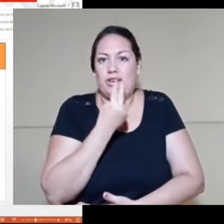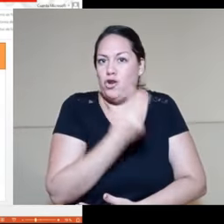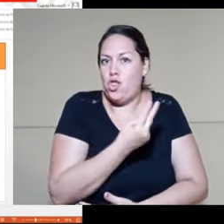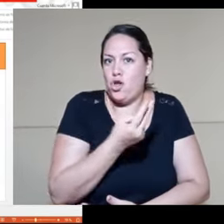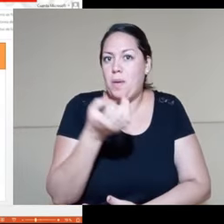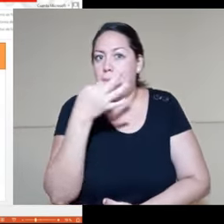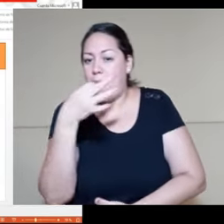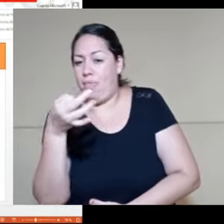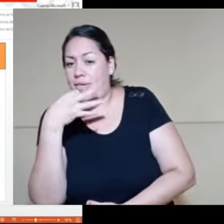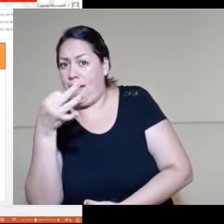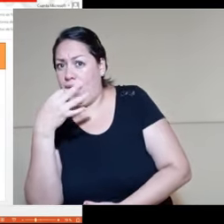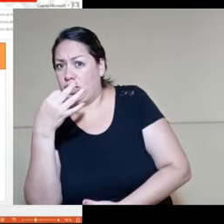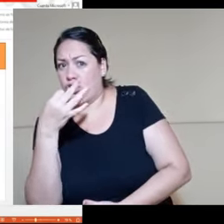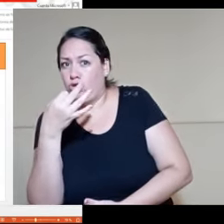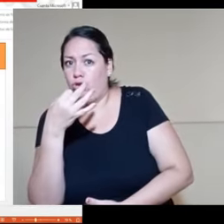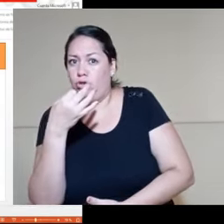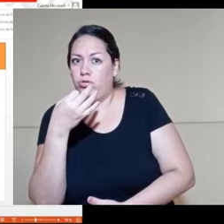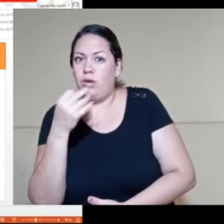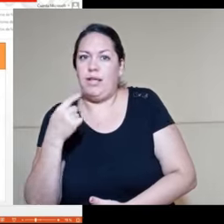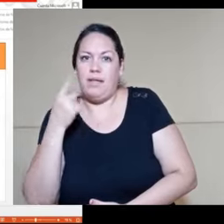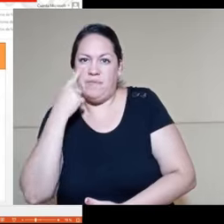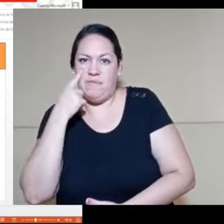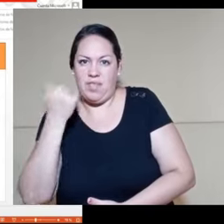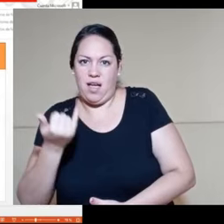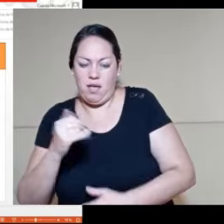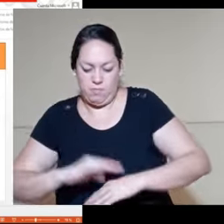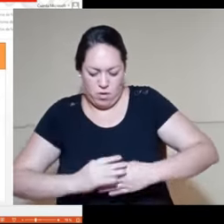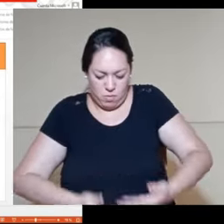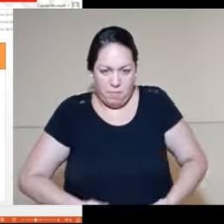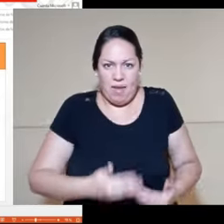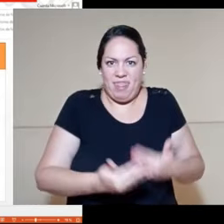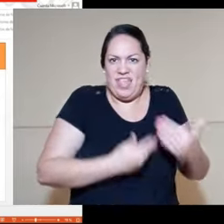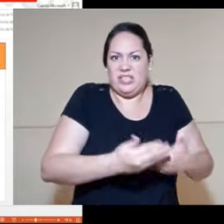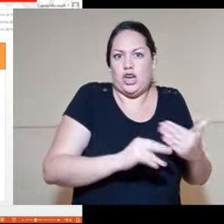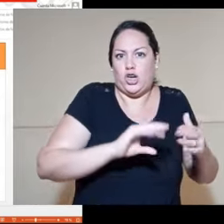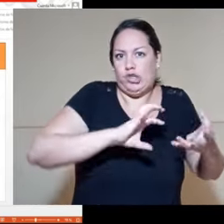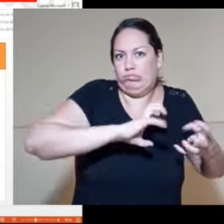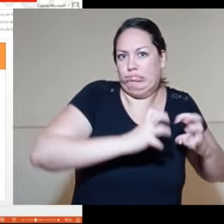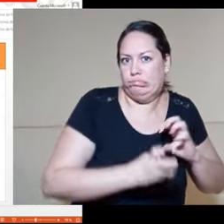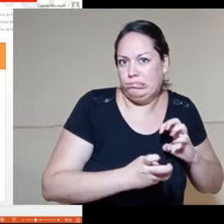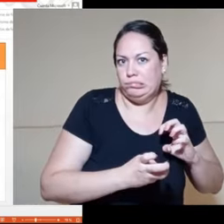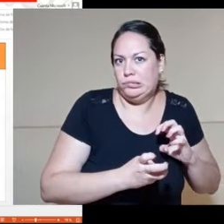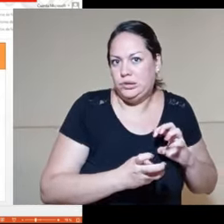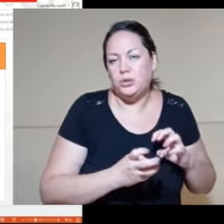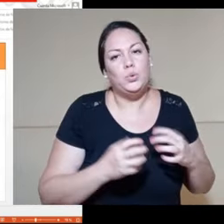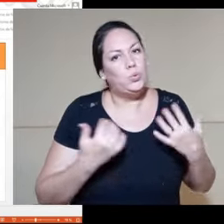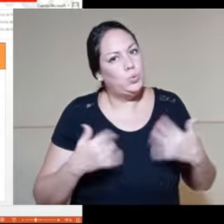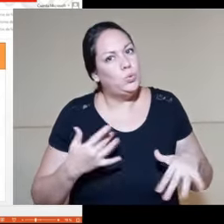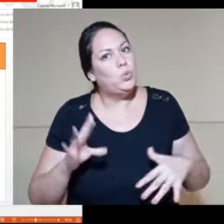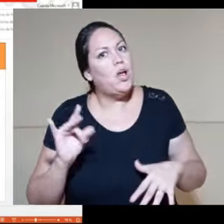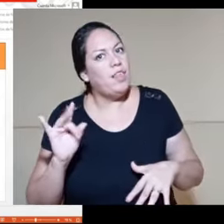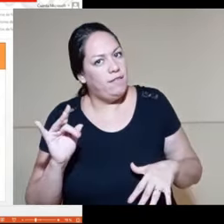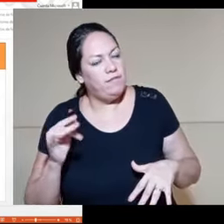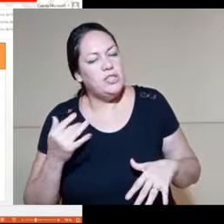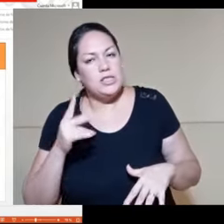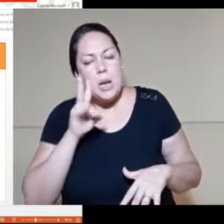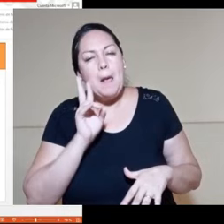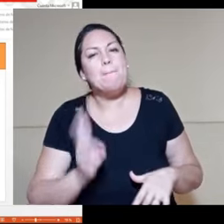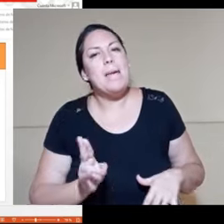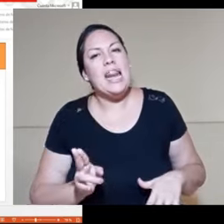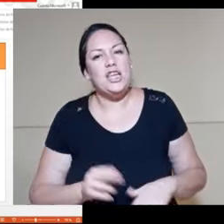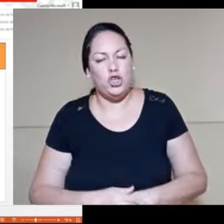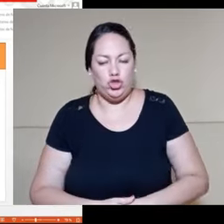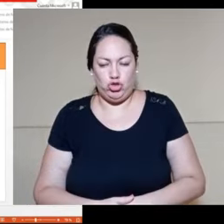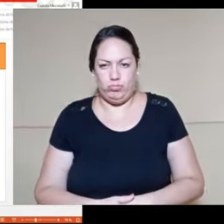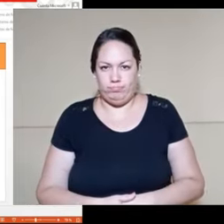el bebé, y a su vez si toma la medicación, pasa la medicación por la placenta y afecta el desarrollo del tubo neural. Así que es